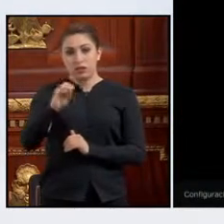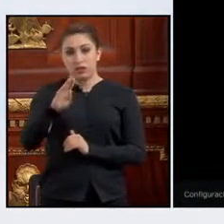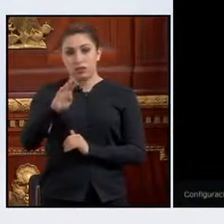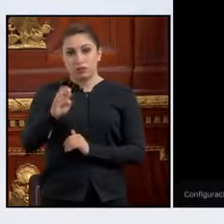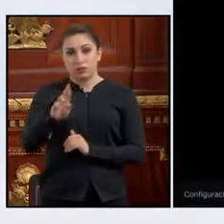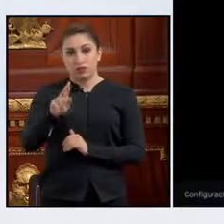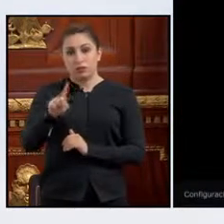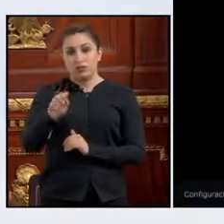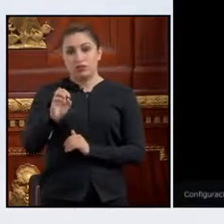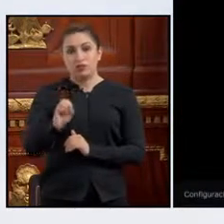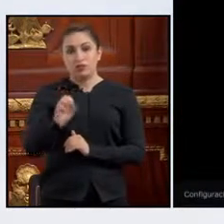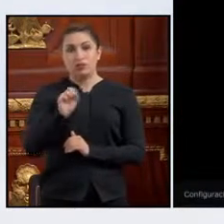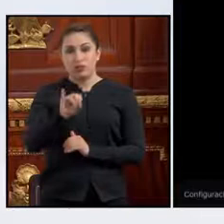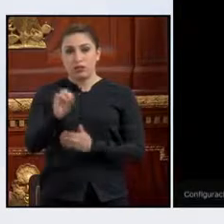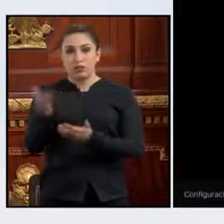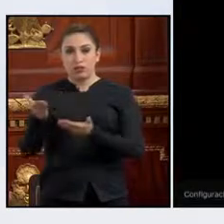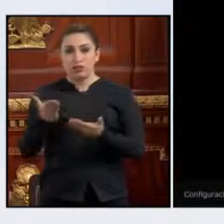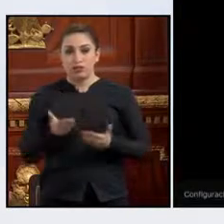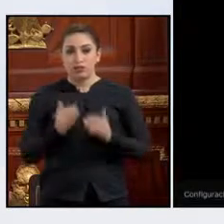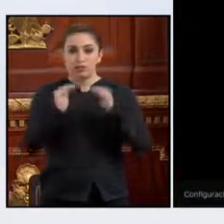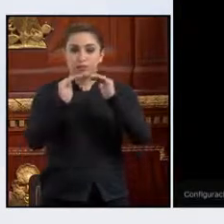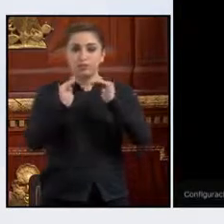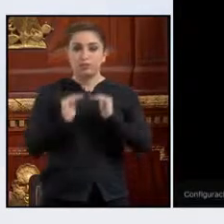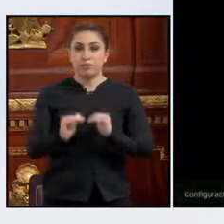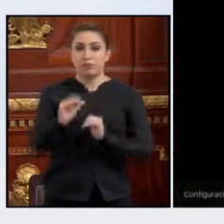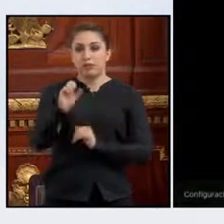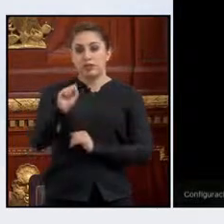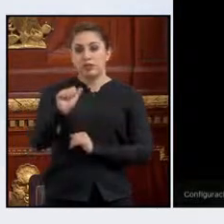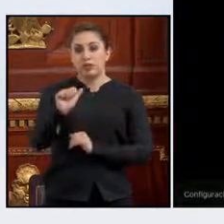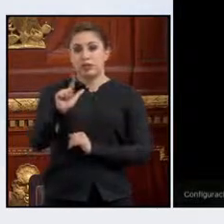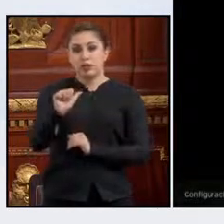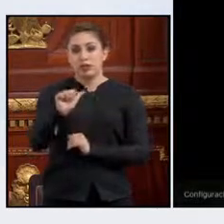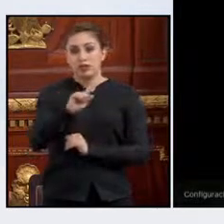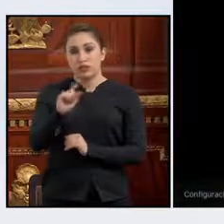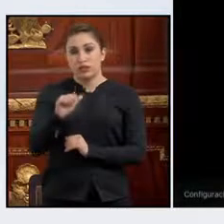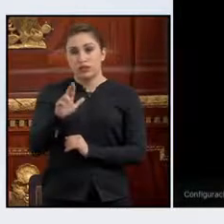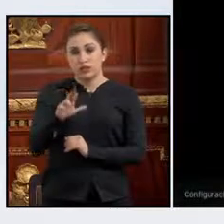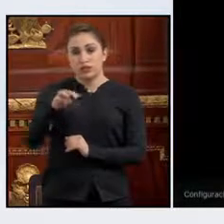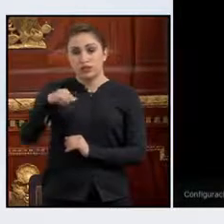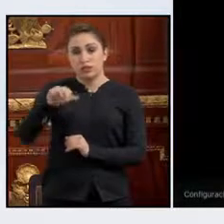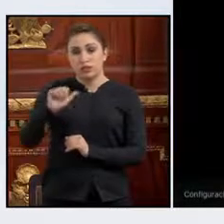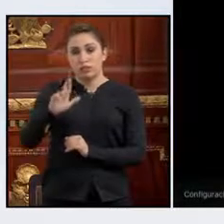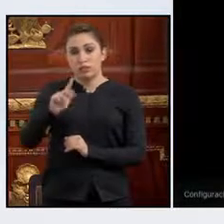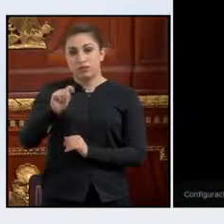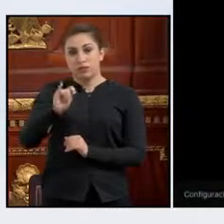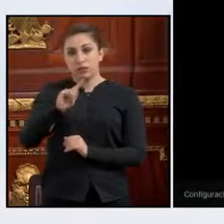Rigoberto Salgado, presente. Salazar Martínez Miguel Ángel.